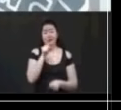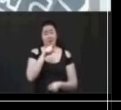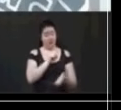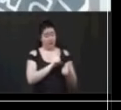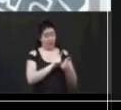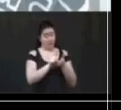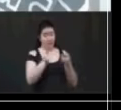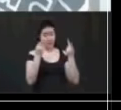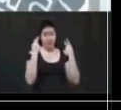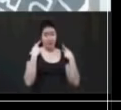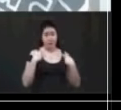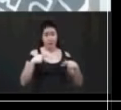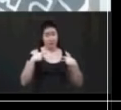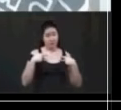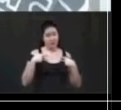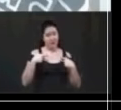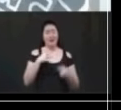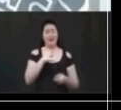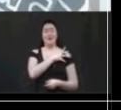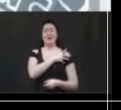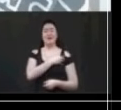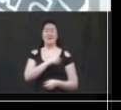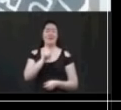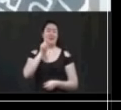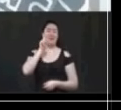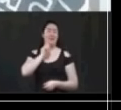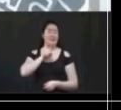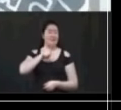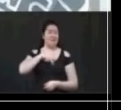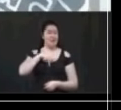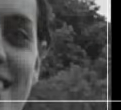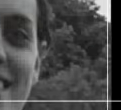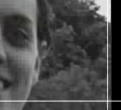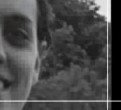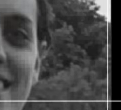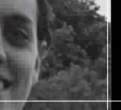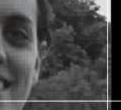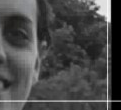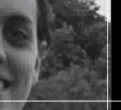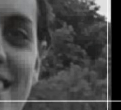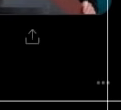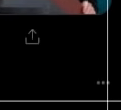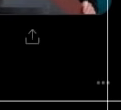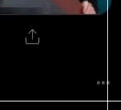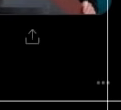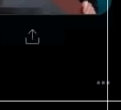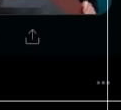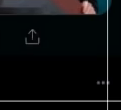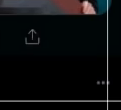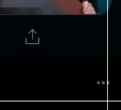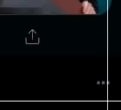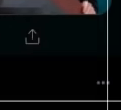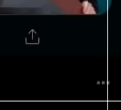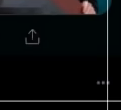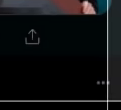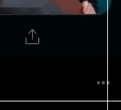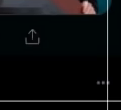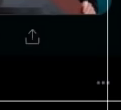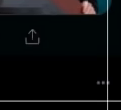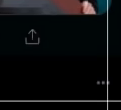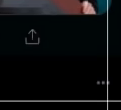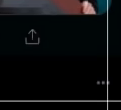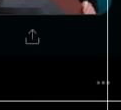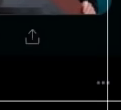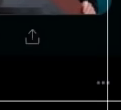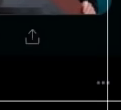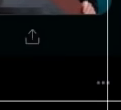Es como si se sintieran dueños del presupuesto. Esto es una barbaridad, esto es corrupción, esto es tráfico de influencias. Háganle como quieran,